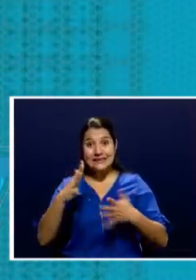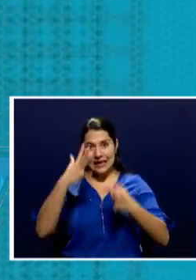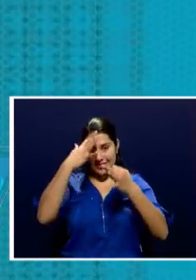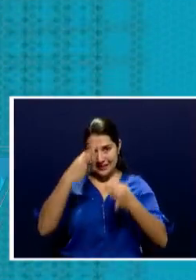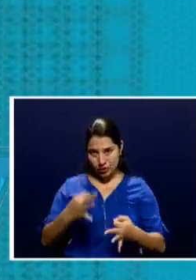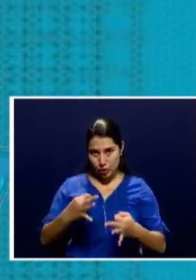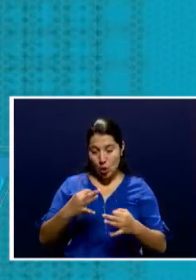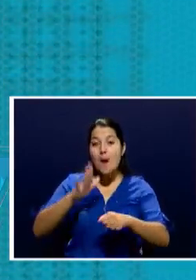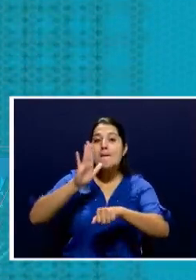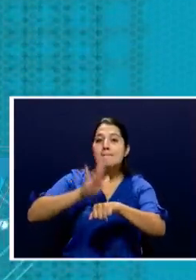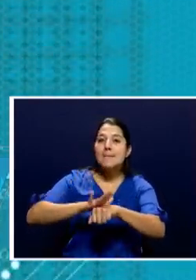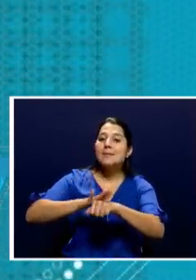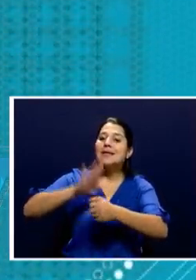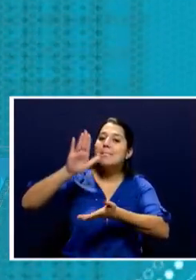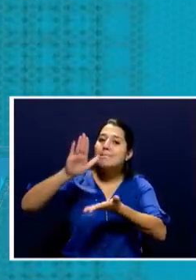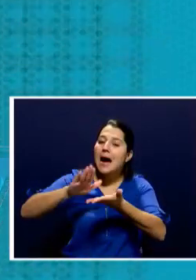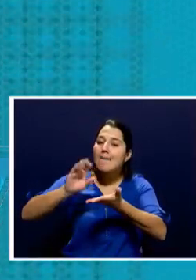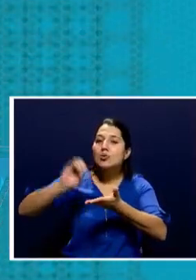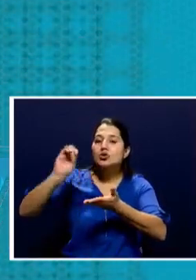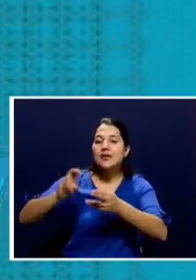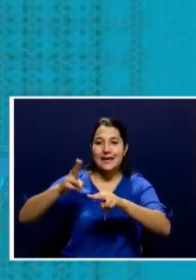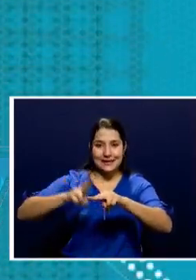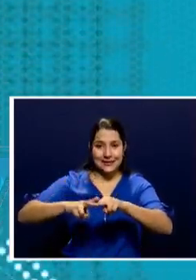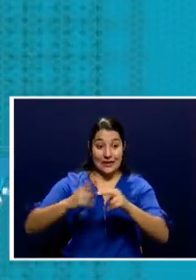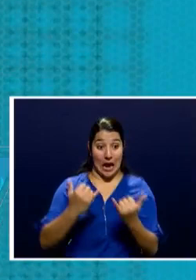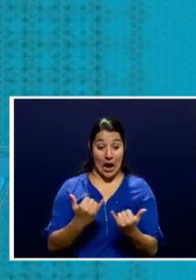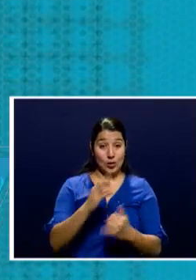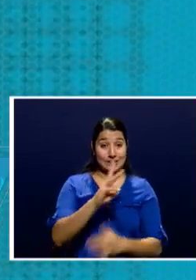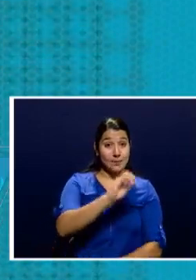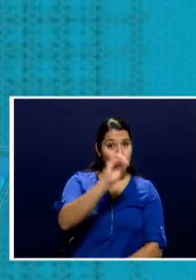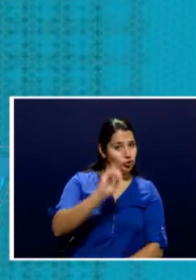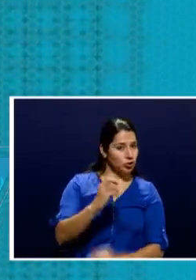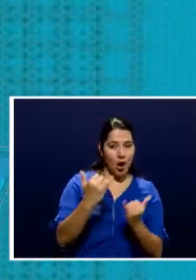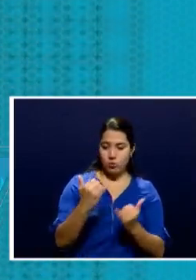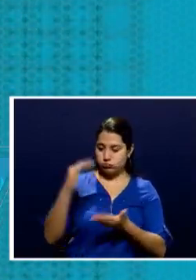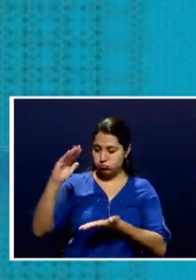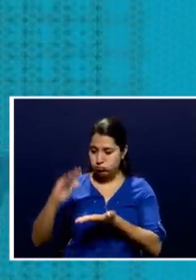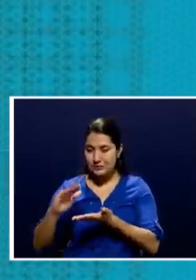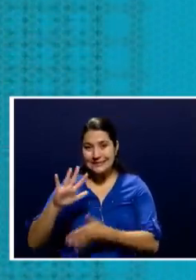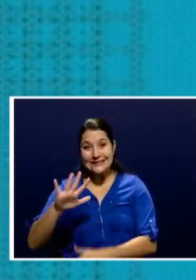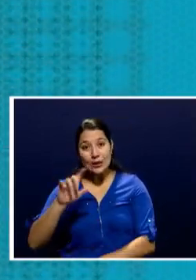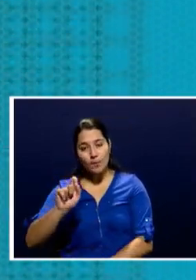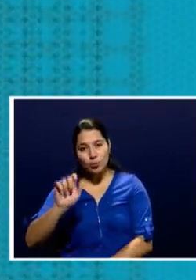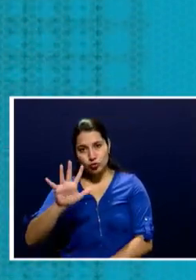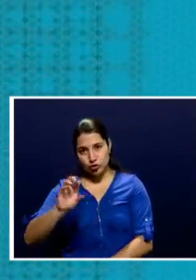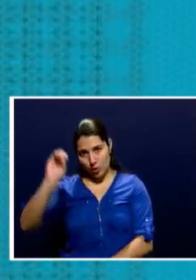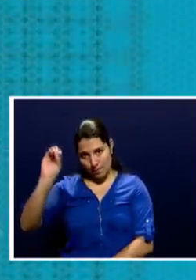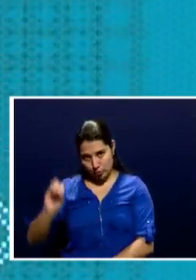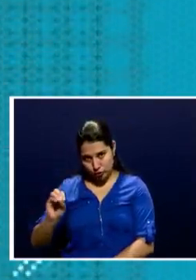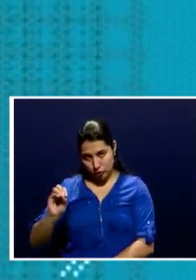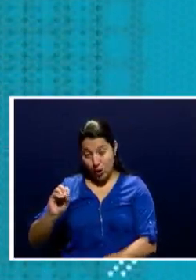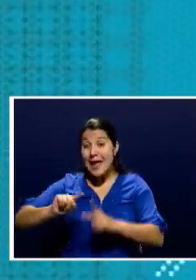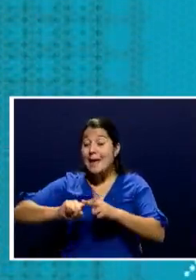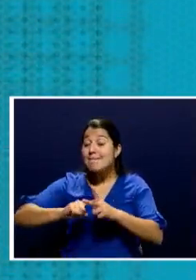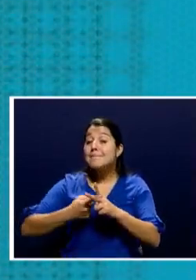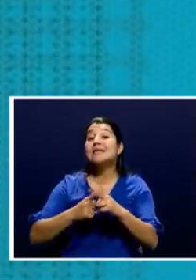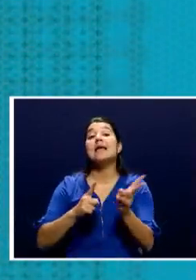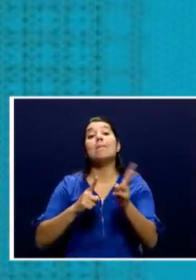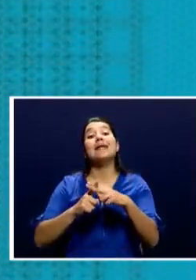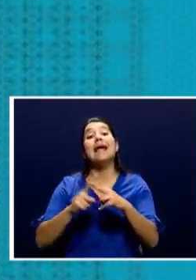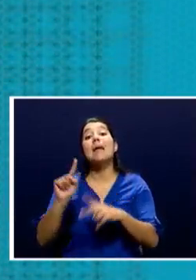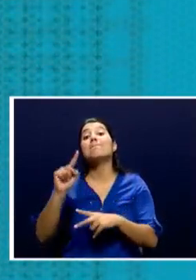una reducción en la tasa de interés del 6% al 5,5%, la cual será aplicable a partir del 1 de abril